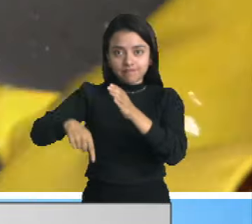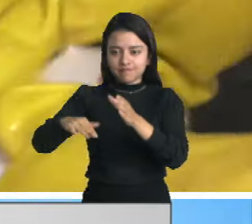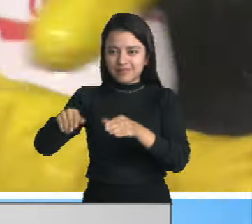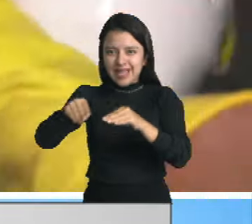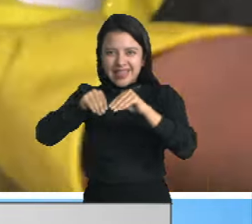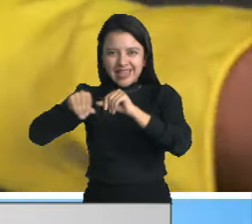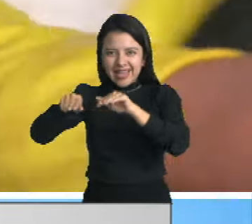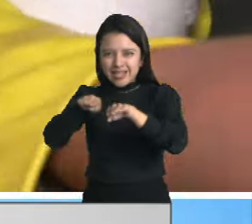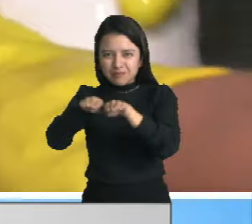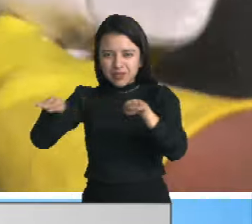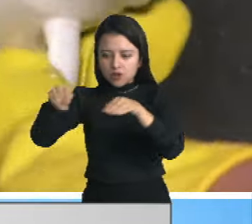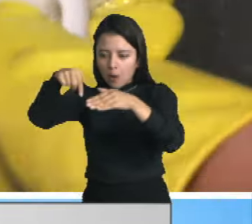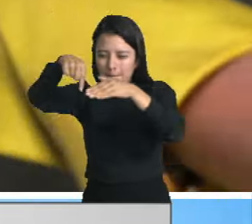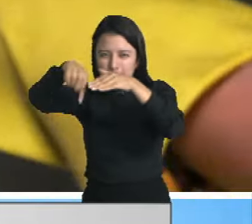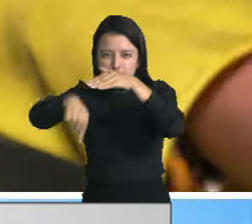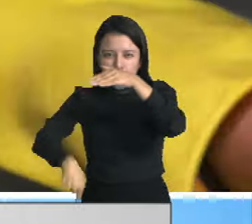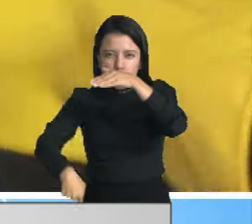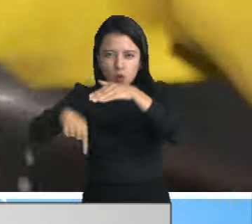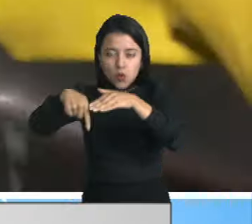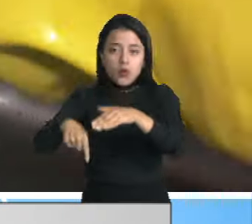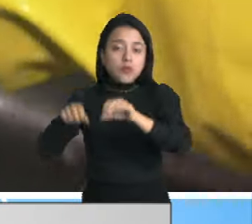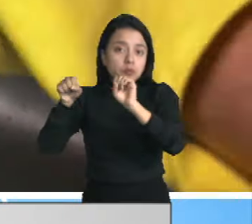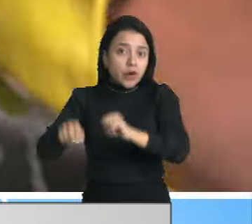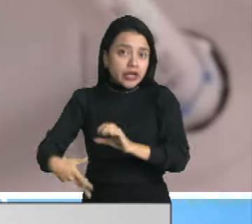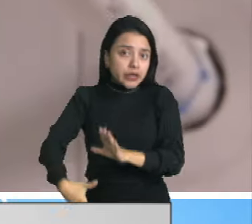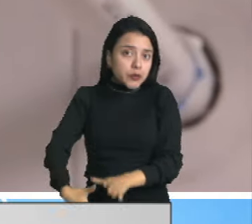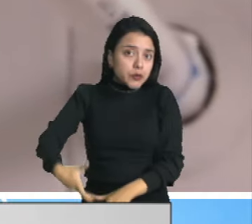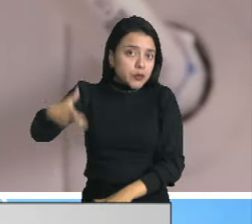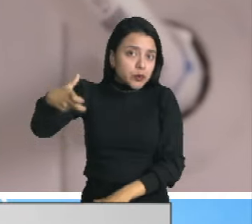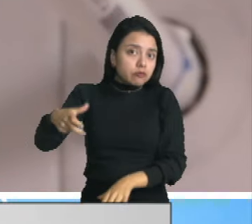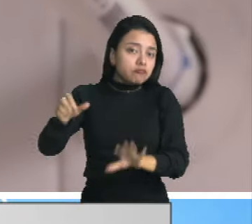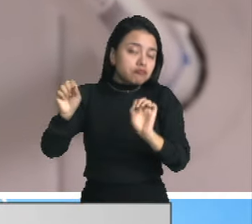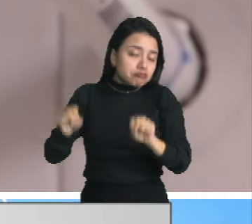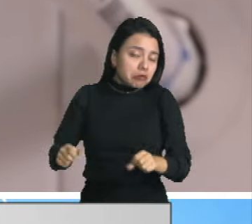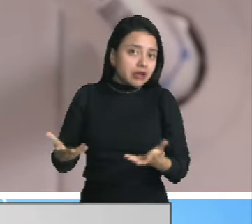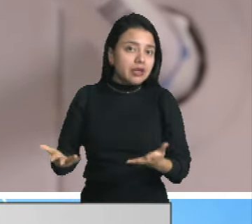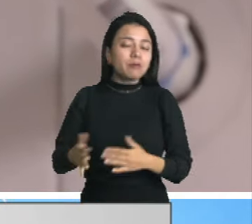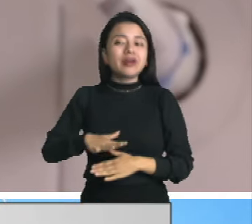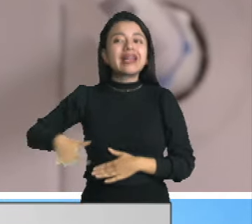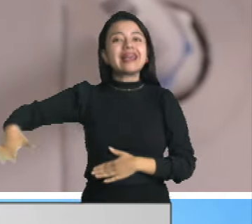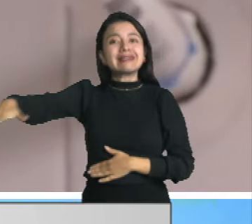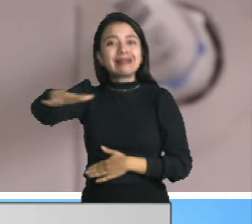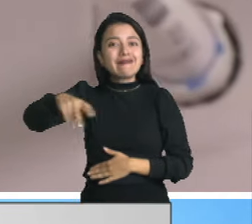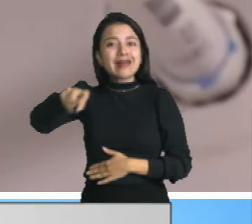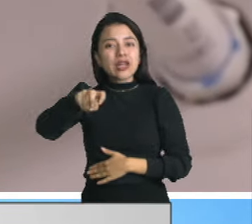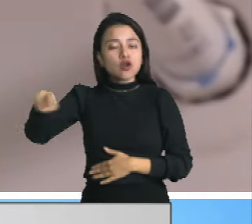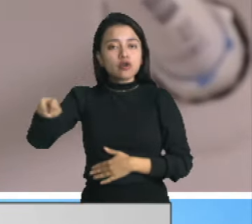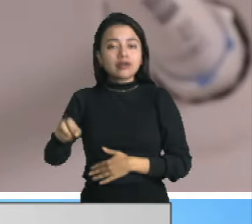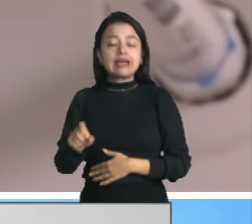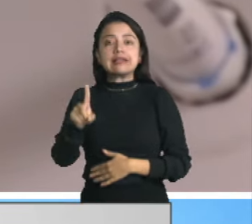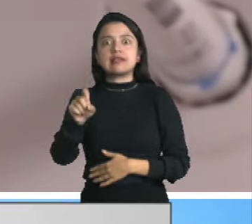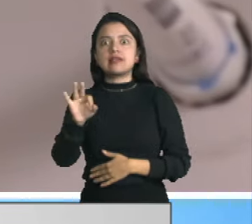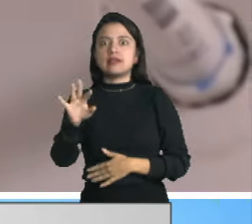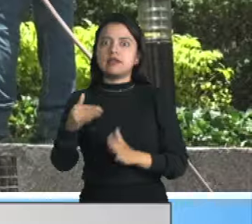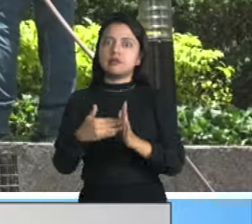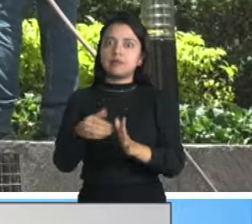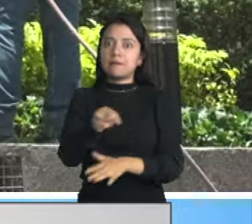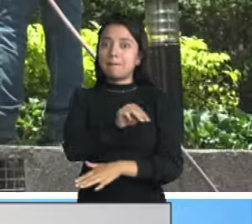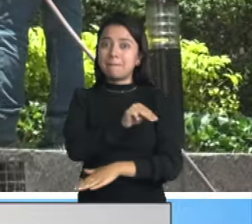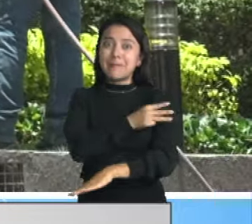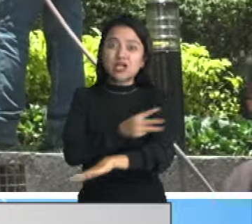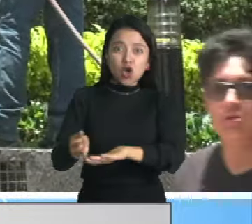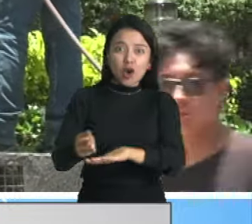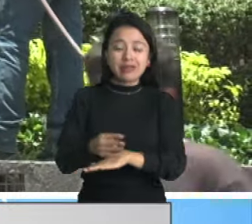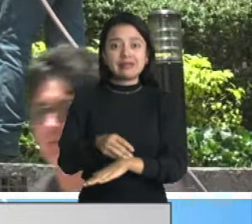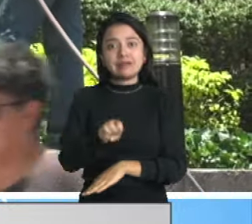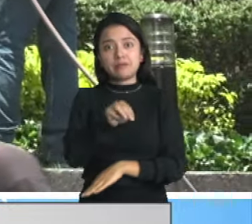capital de la República. Según estudios conocidos por Noticentro 1 CMI, data que en toda la sabana de Bogotá hay cerca de 73 mil millones de metros cúbicos